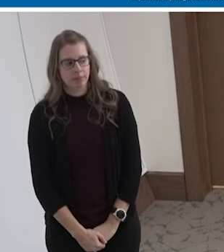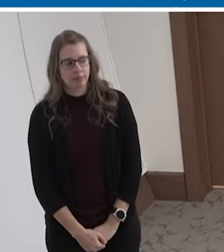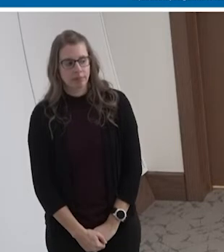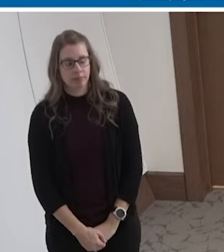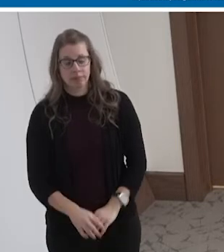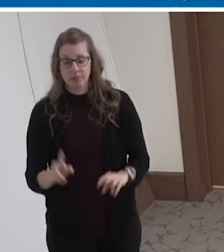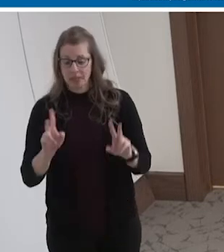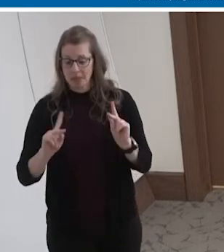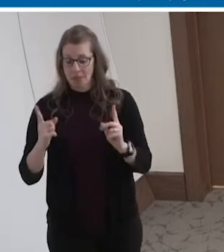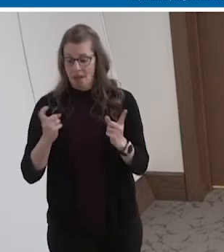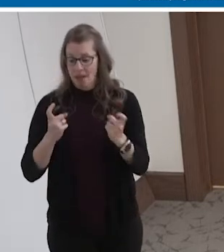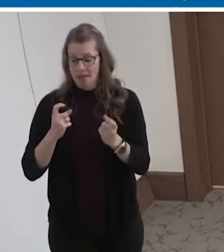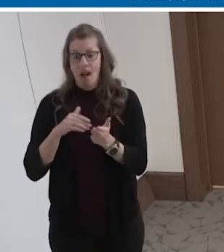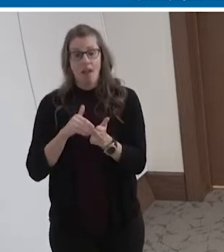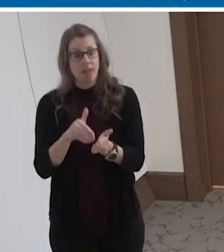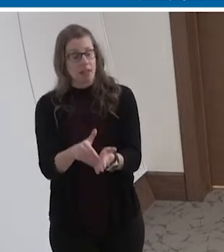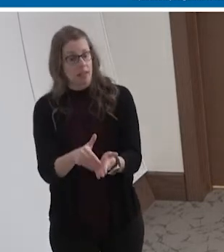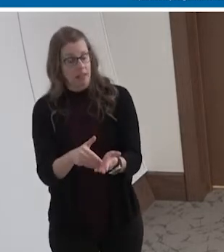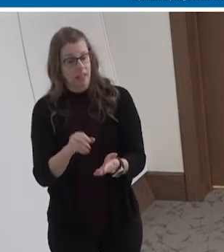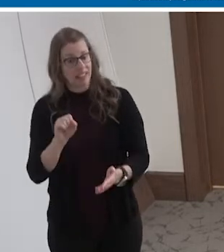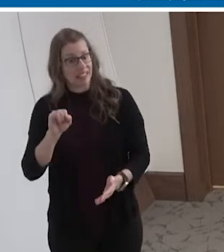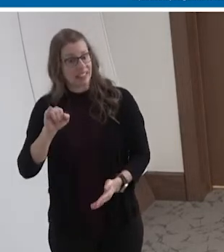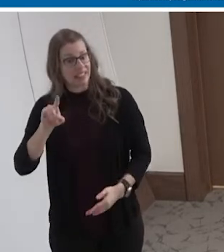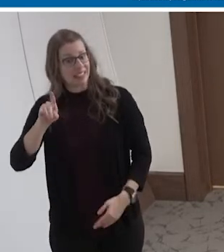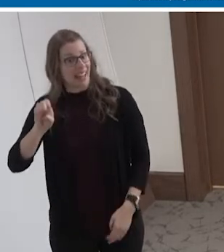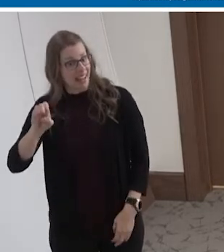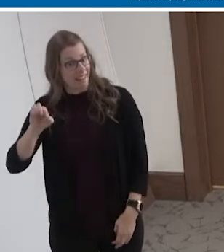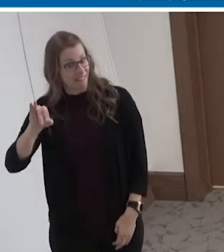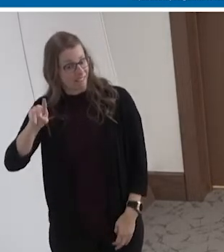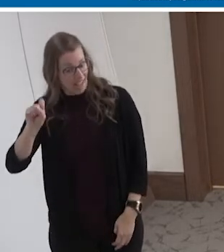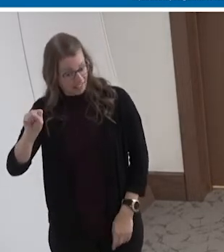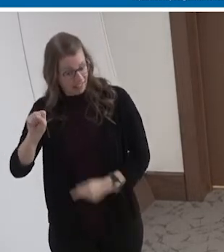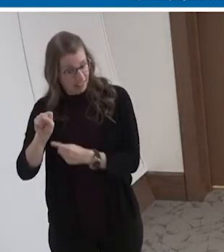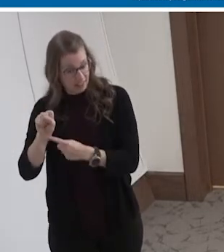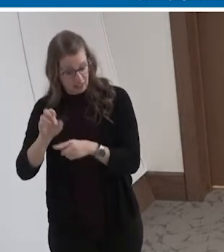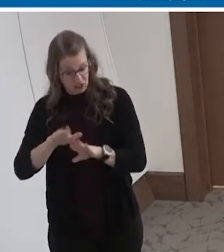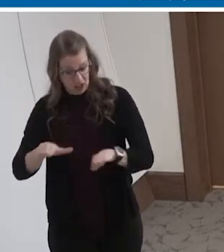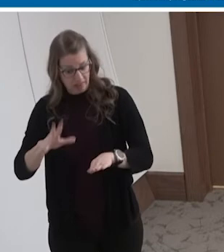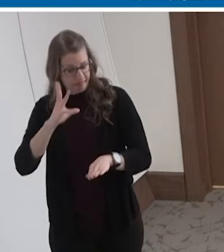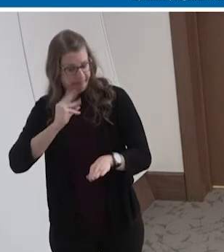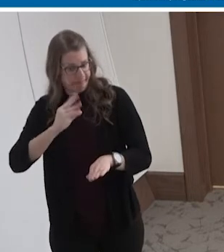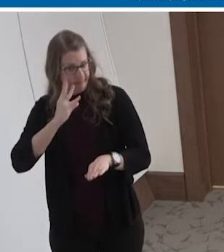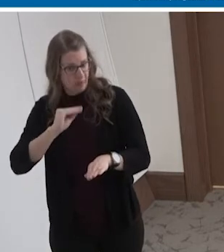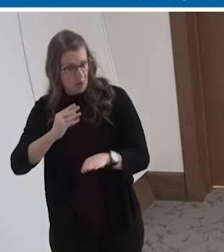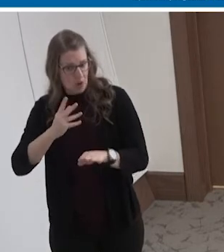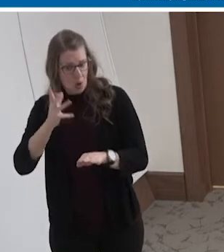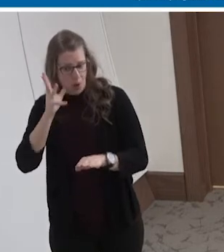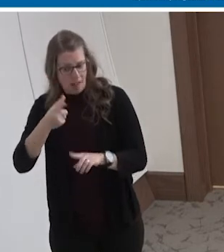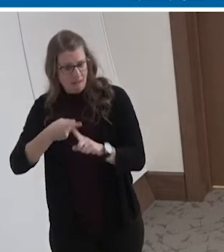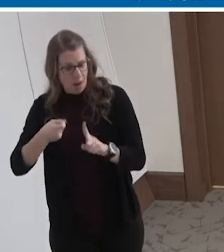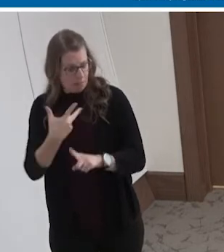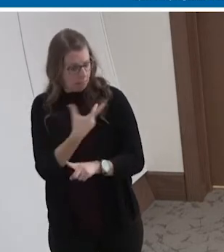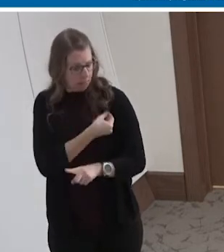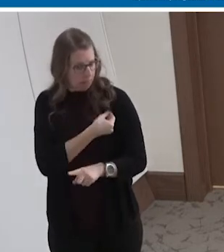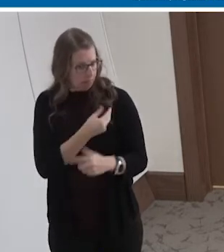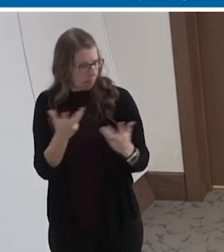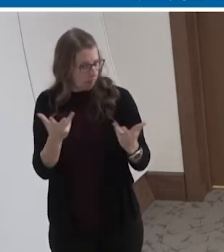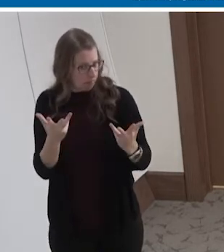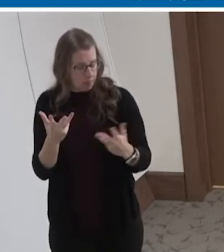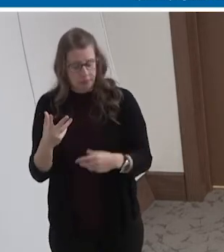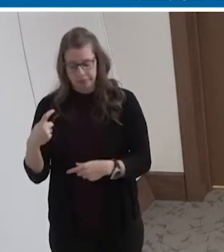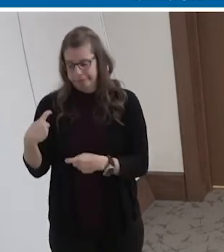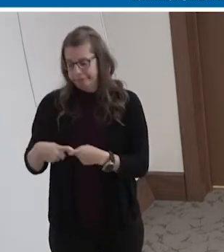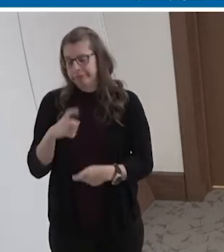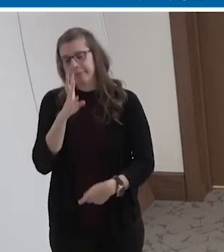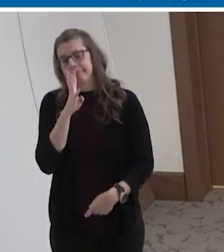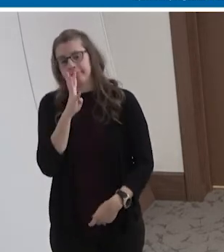People ask a lot, what kind of side effects might my child have from the vaccine? Otra pregunta que los